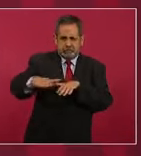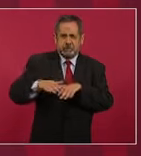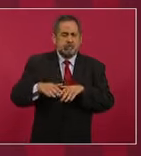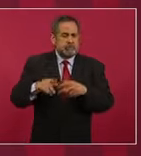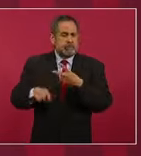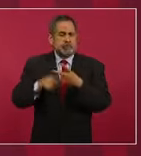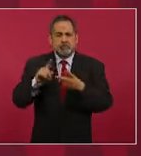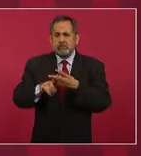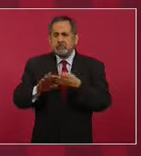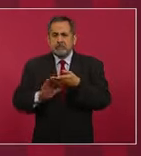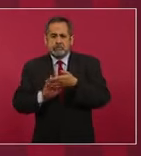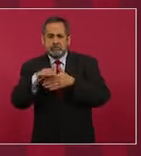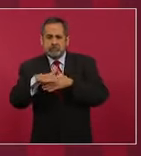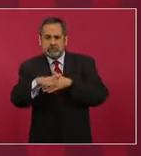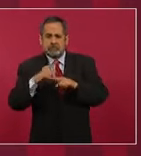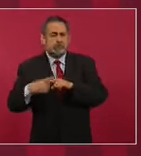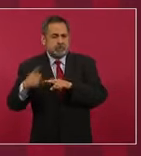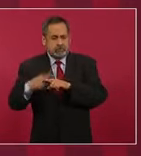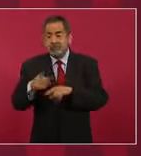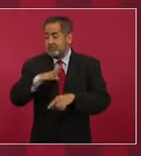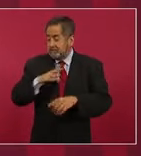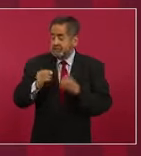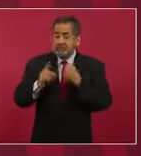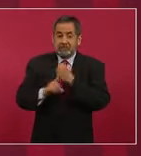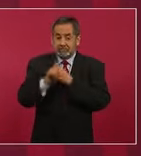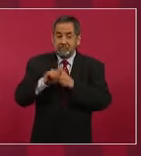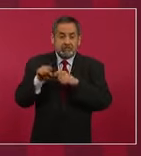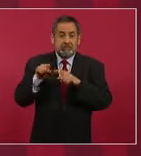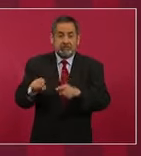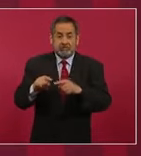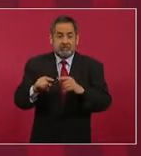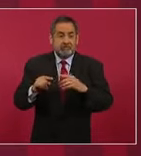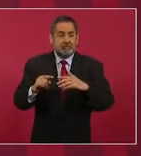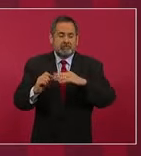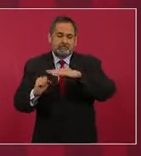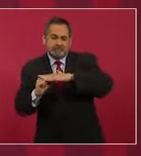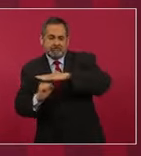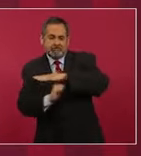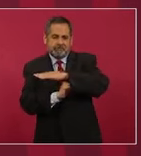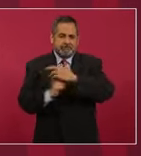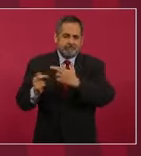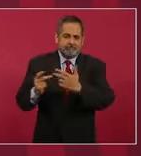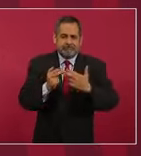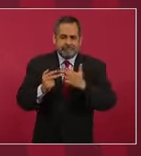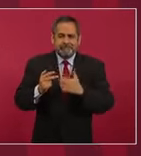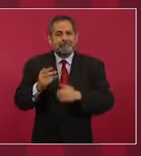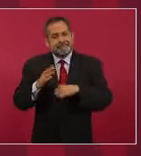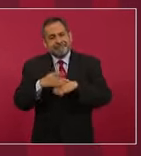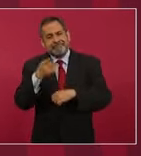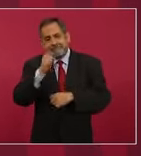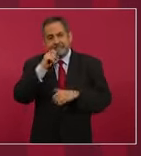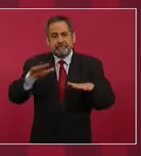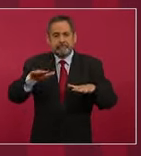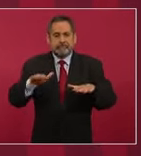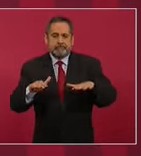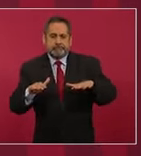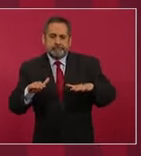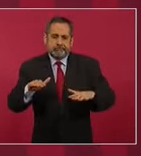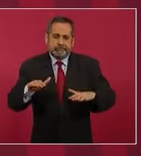las rampas. Ahí hay un problema estructural precisamente por los hundimientos,